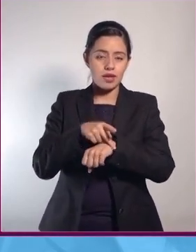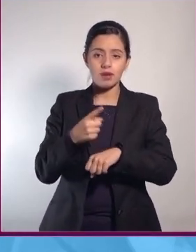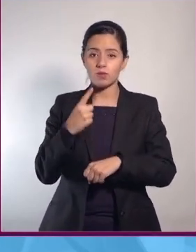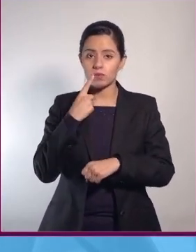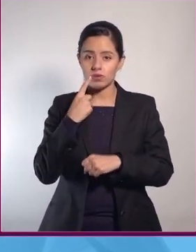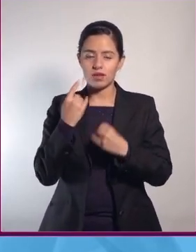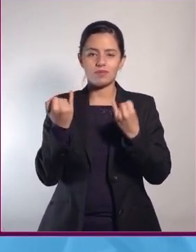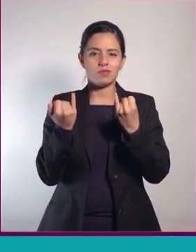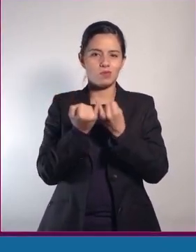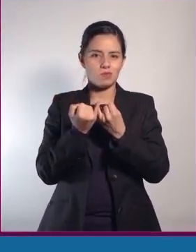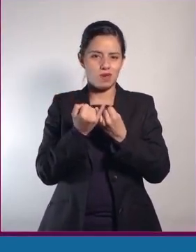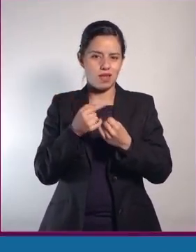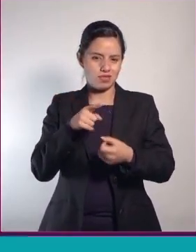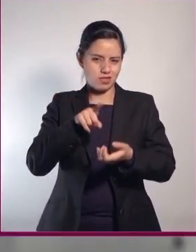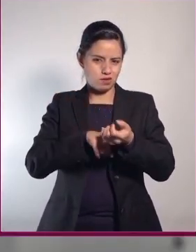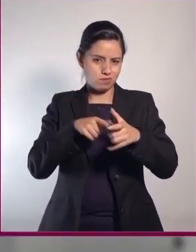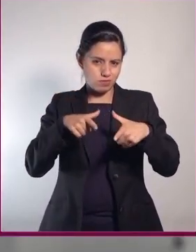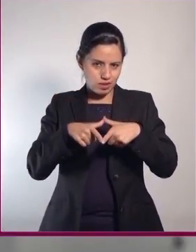reproductor femenino.